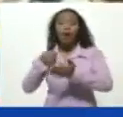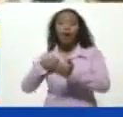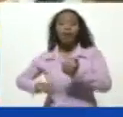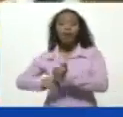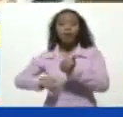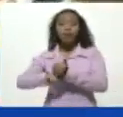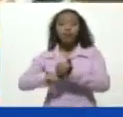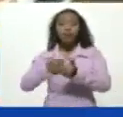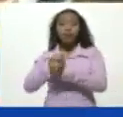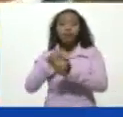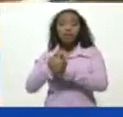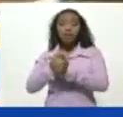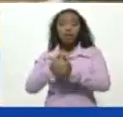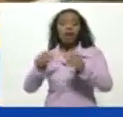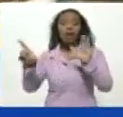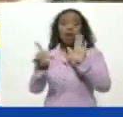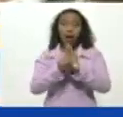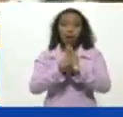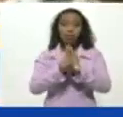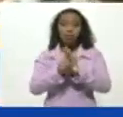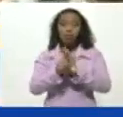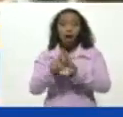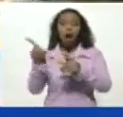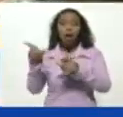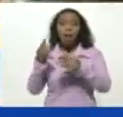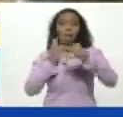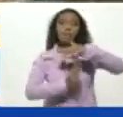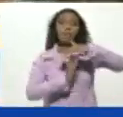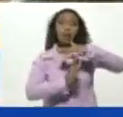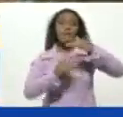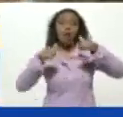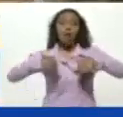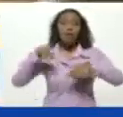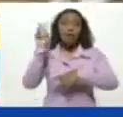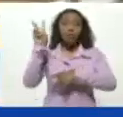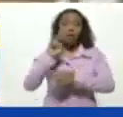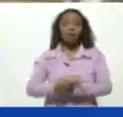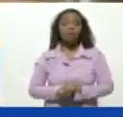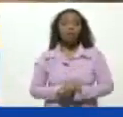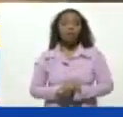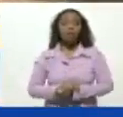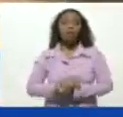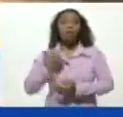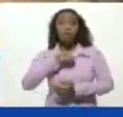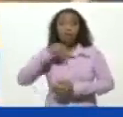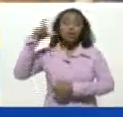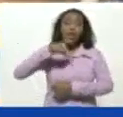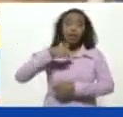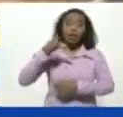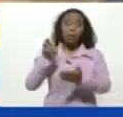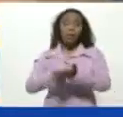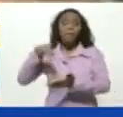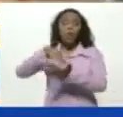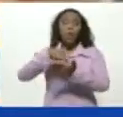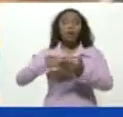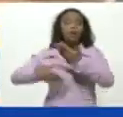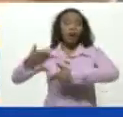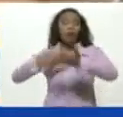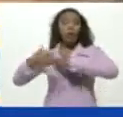consular legal a los migrantes venezolanos. Y necesitamos levantar las relaciones,